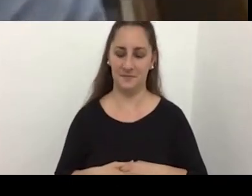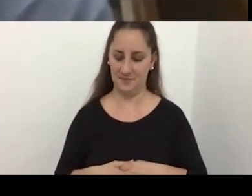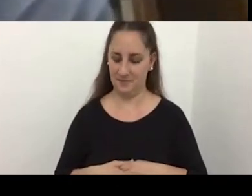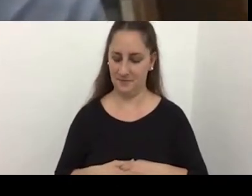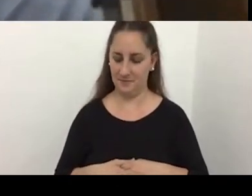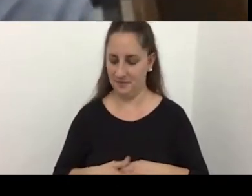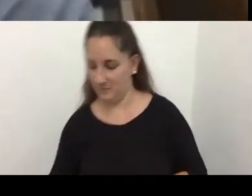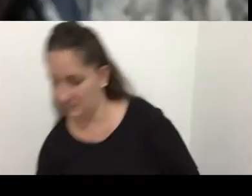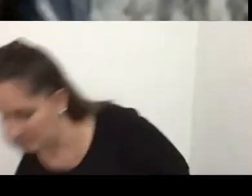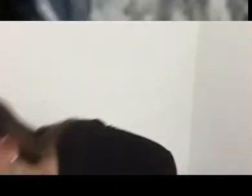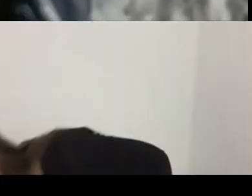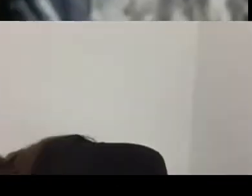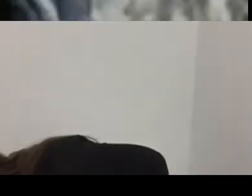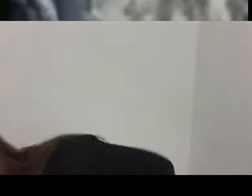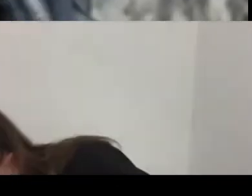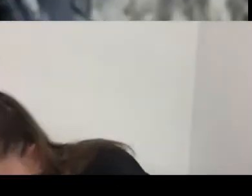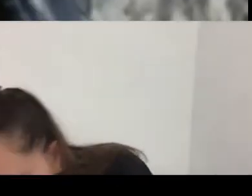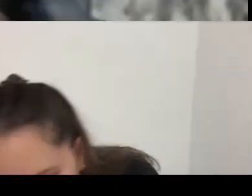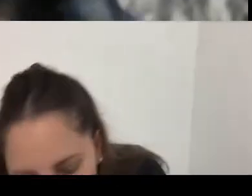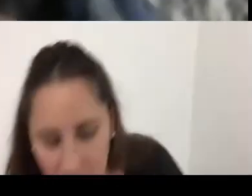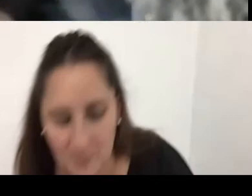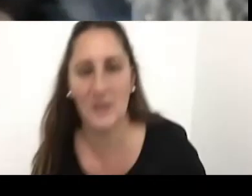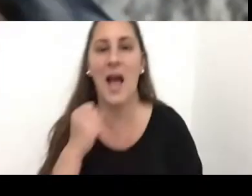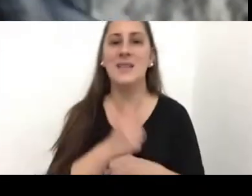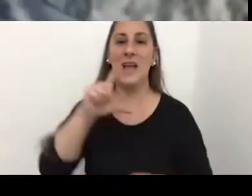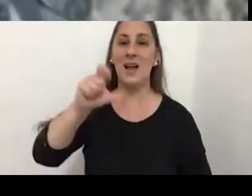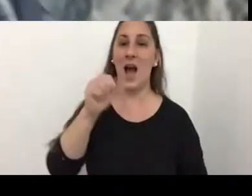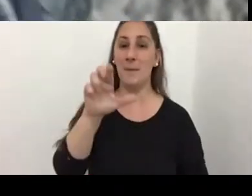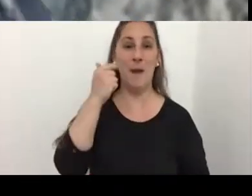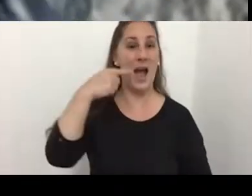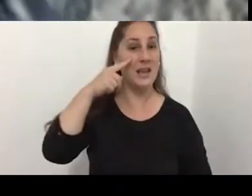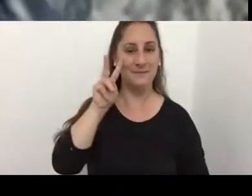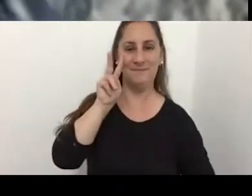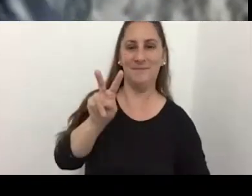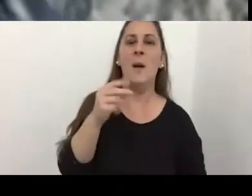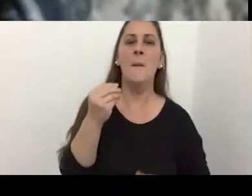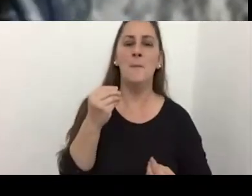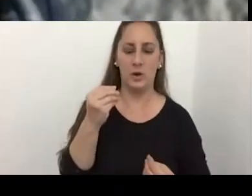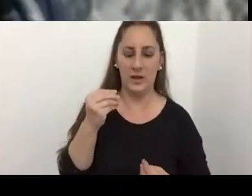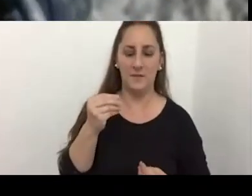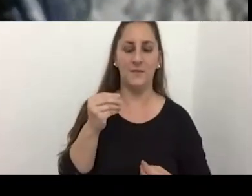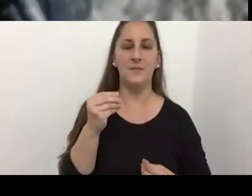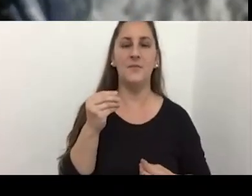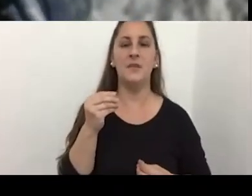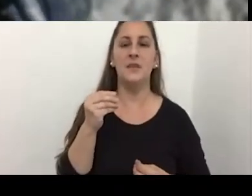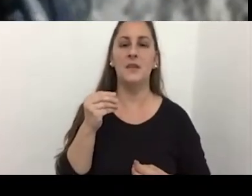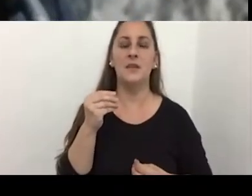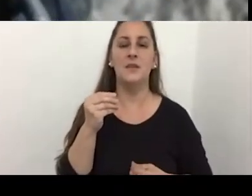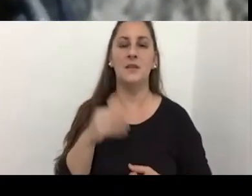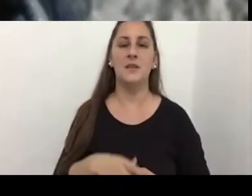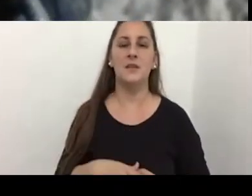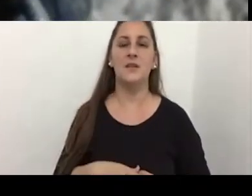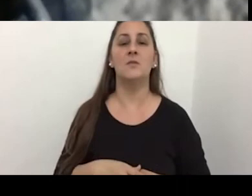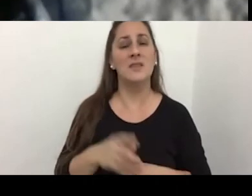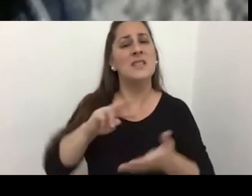Justamente me parece que hasta entra Carpani lo que te voy a decir, porque la utilización de la significación de lo